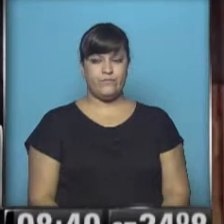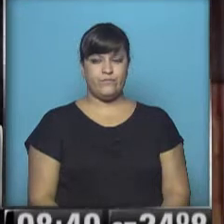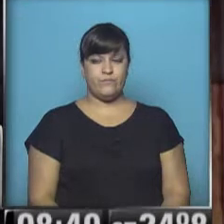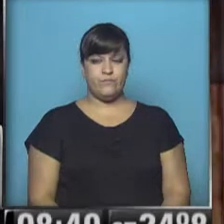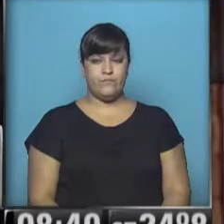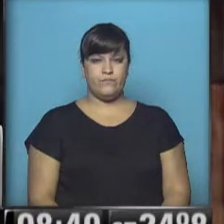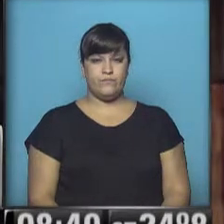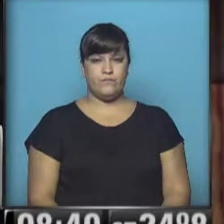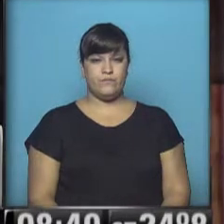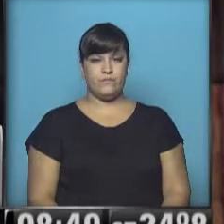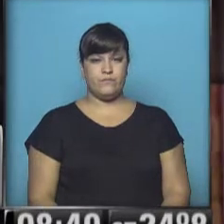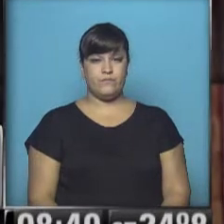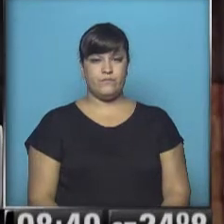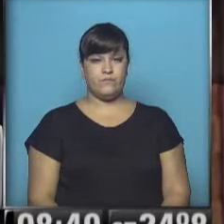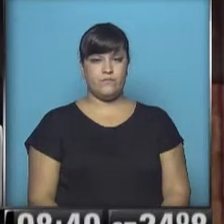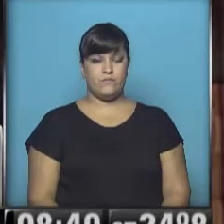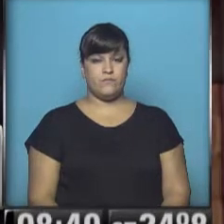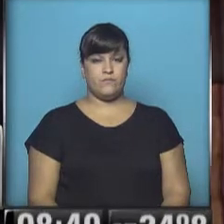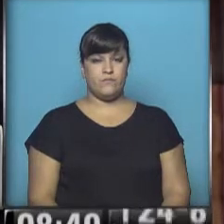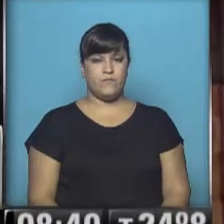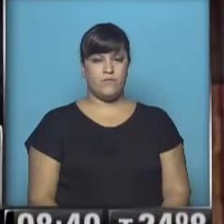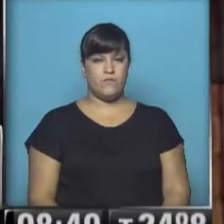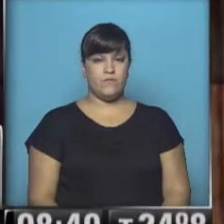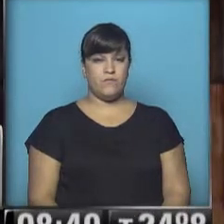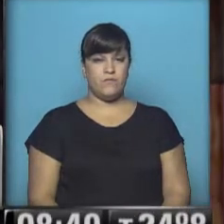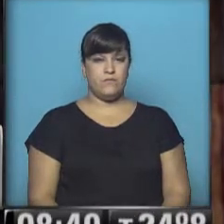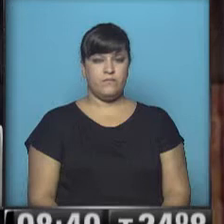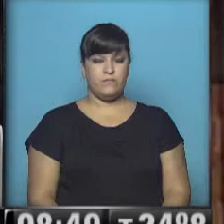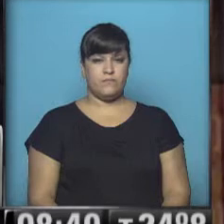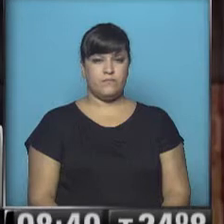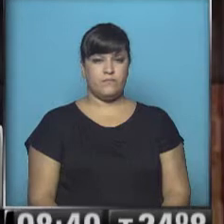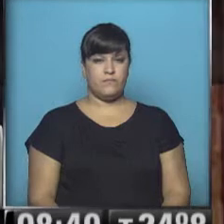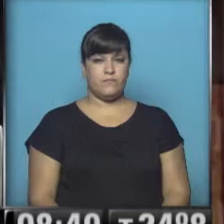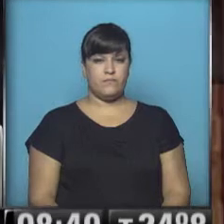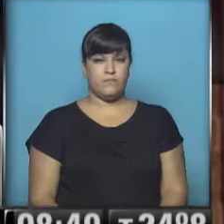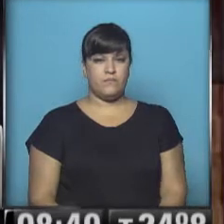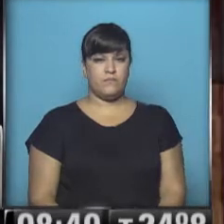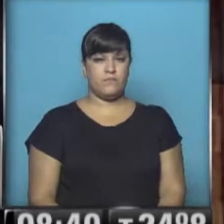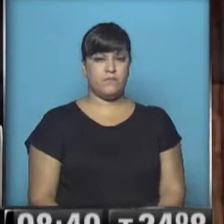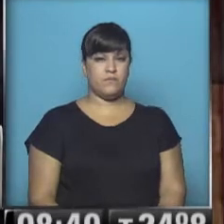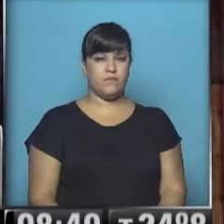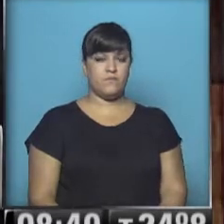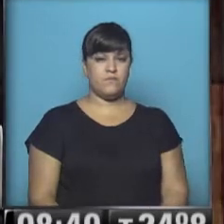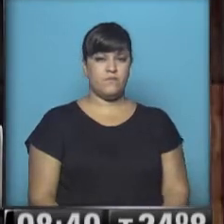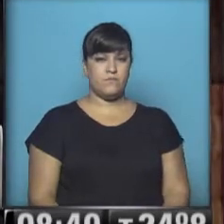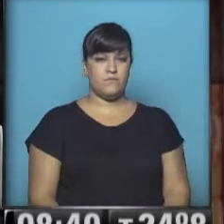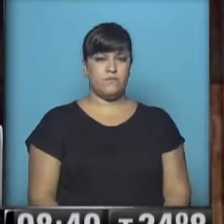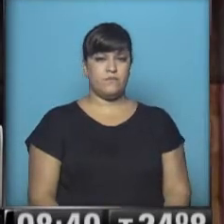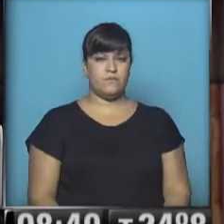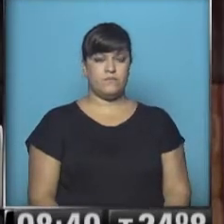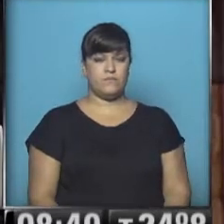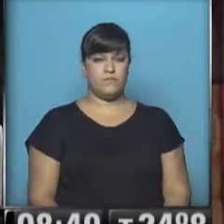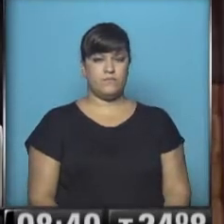y helada a fini piso tis militares catástrofes a fin y piso tis con